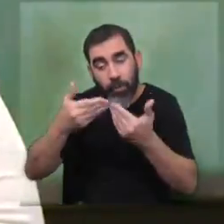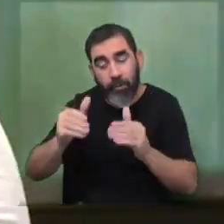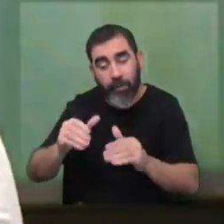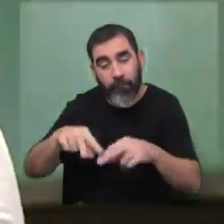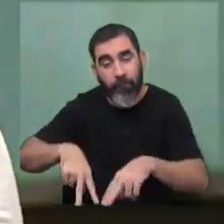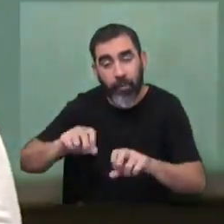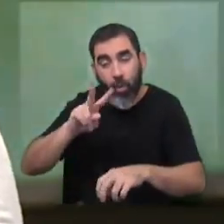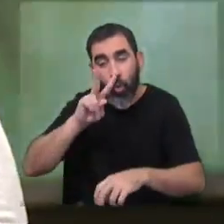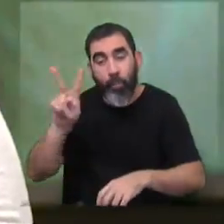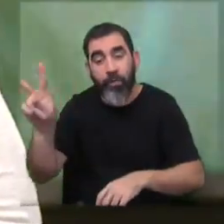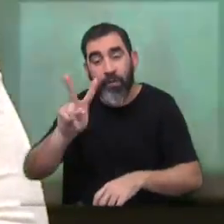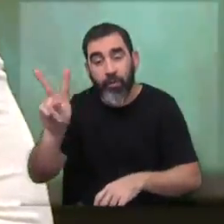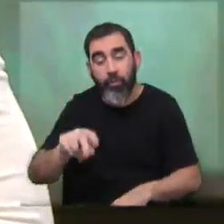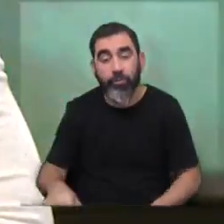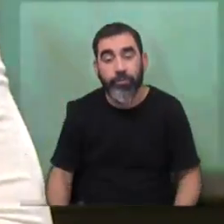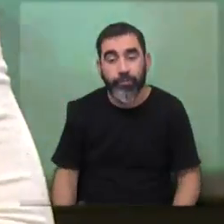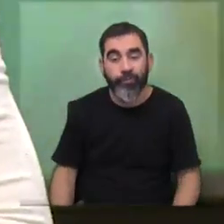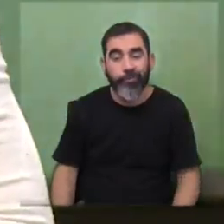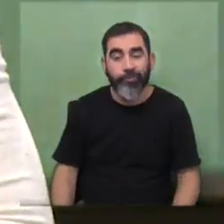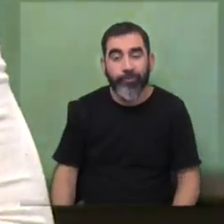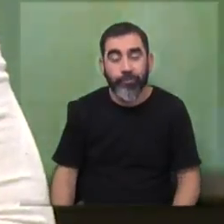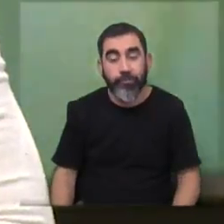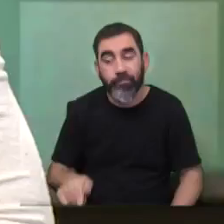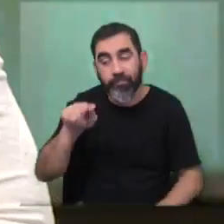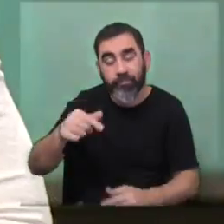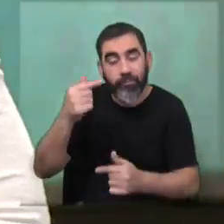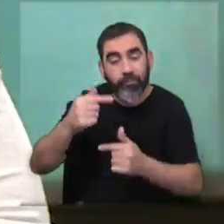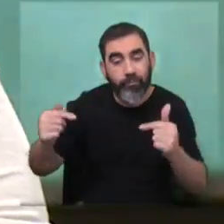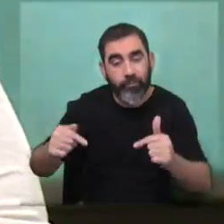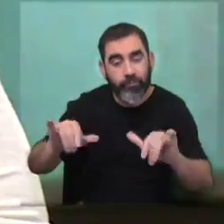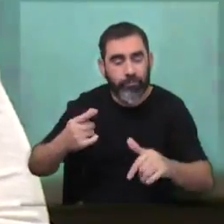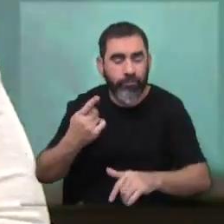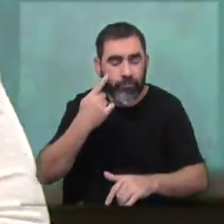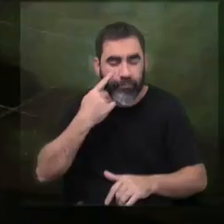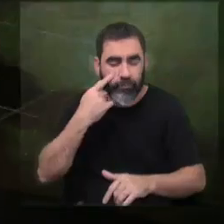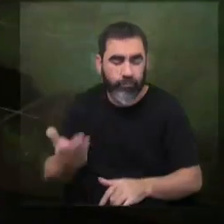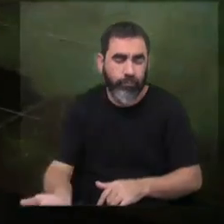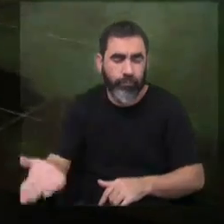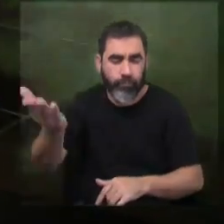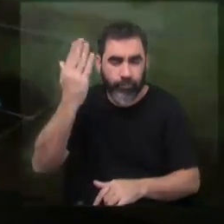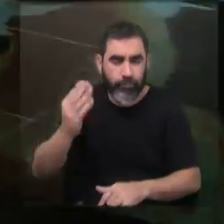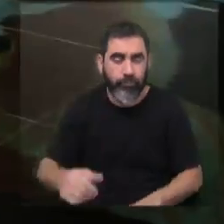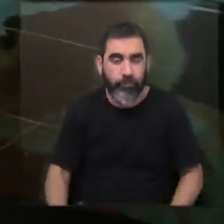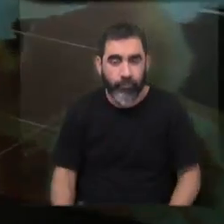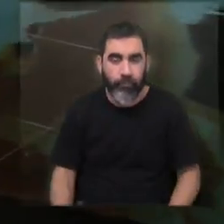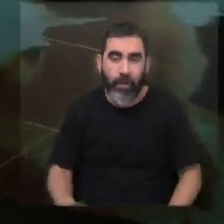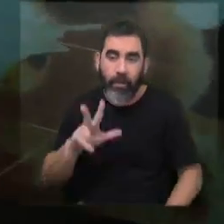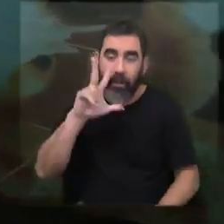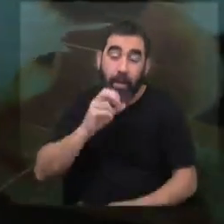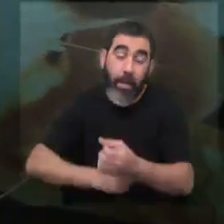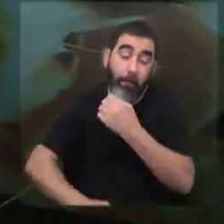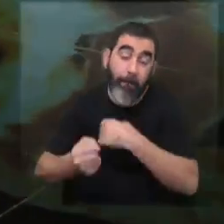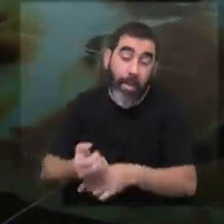investigación en 2022. Pero la pitoxina es un producto que ya es súper conocido. Claro, hablaste de 3.000 años. Exacto. Y en